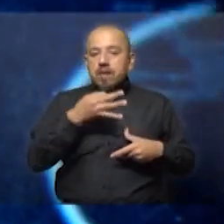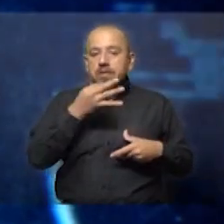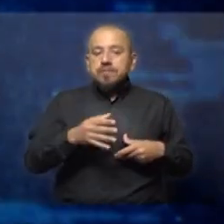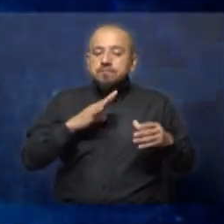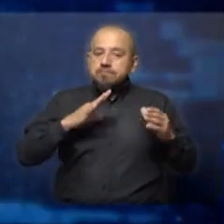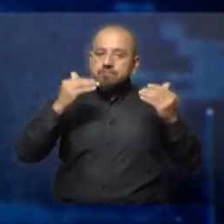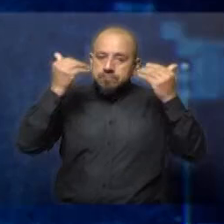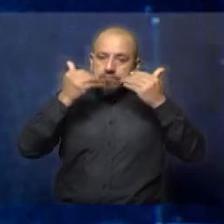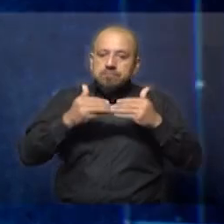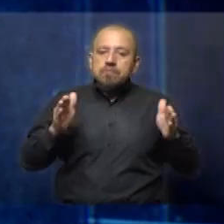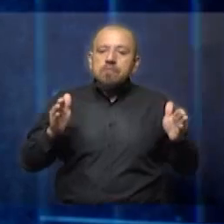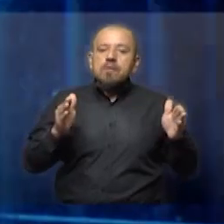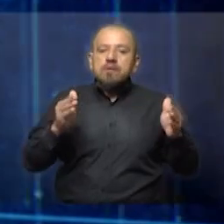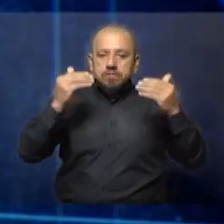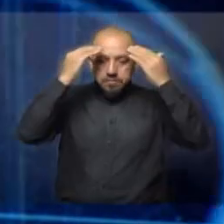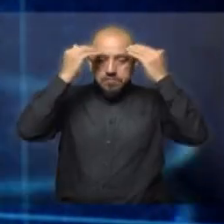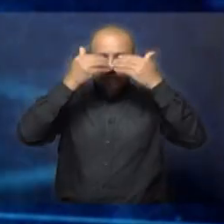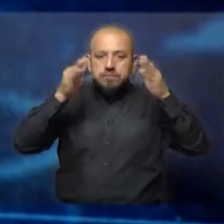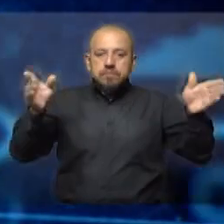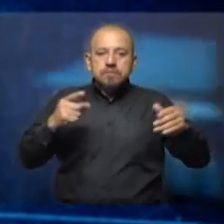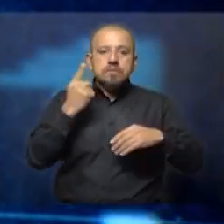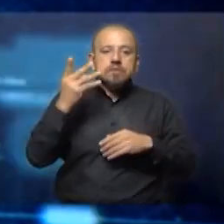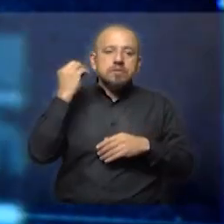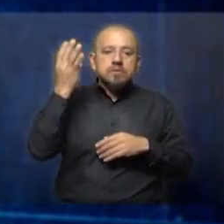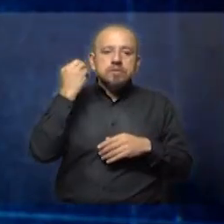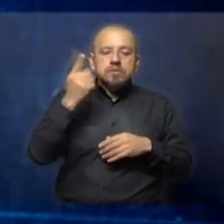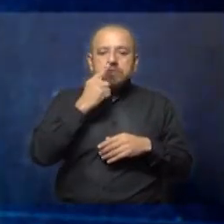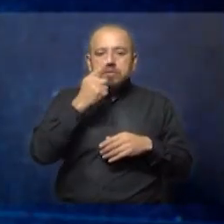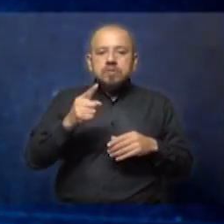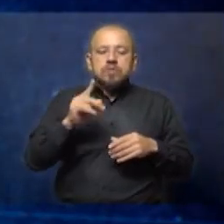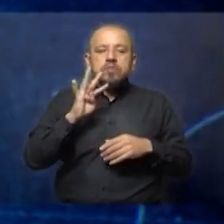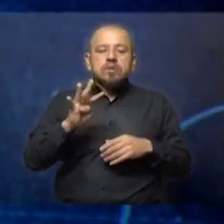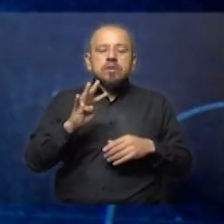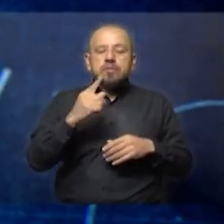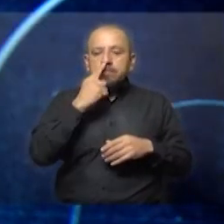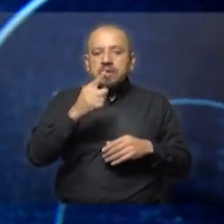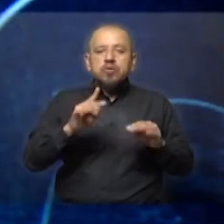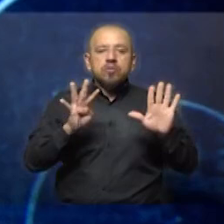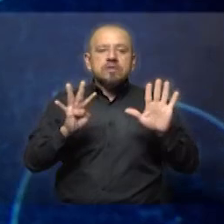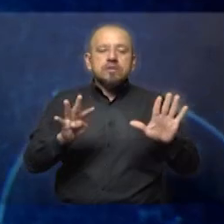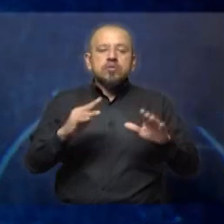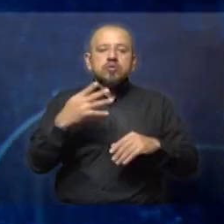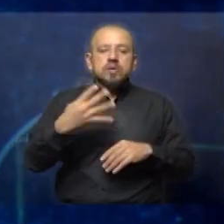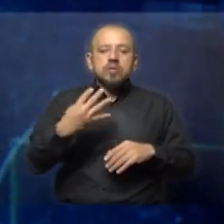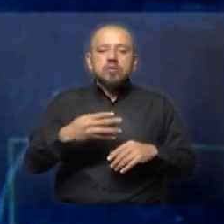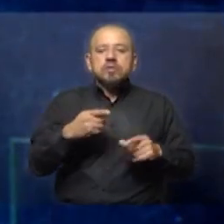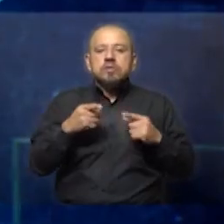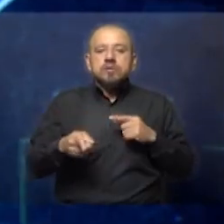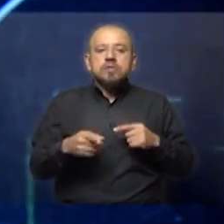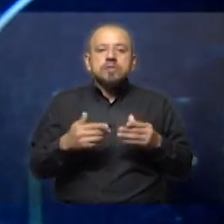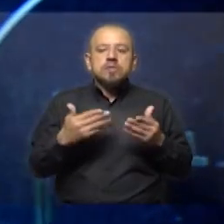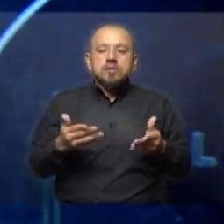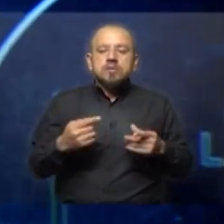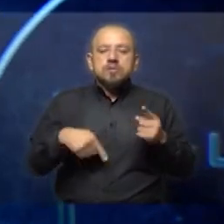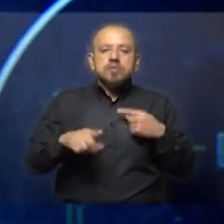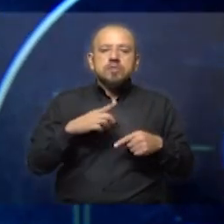abiertamente feminista en la primera conferencia en 1914 y yo creo que ahí nos nos mete